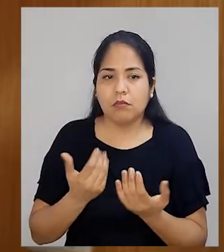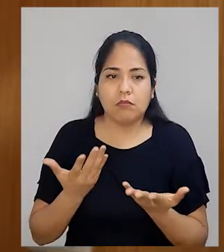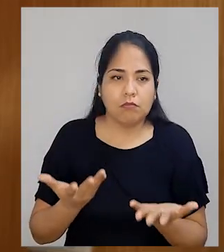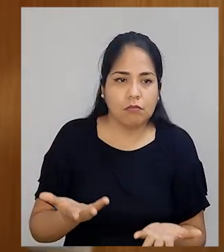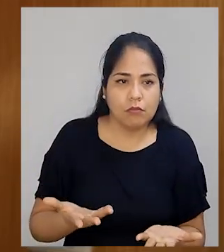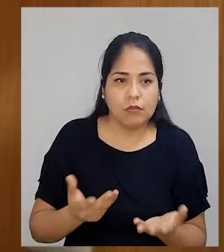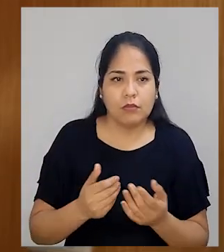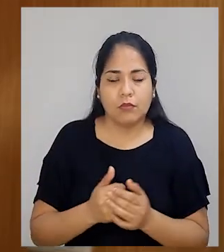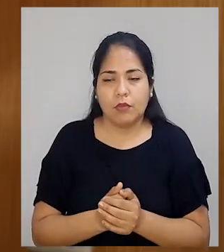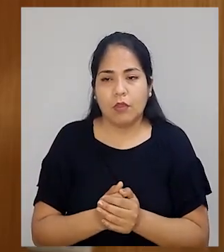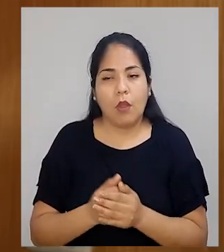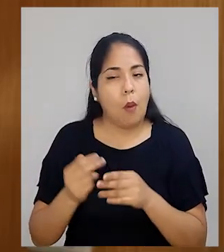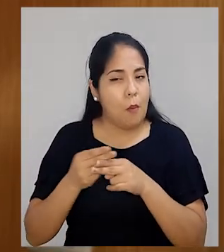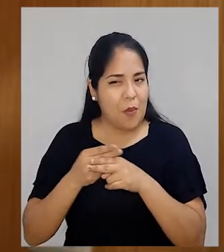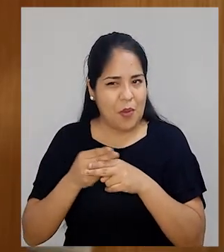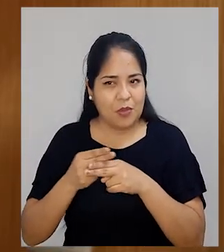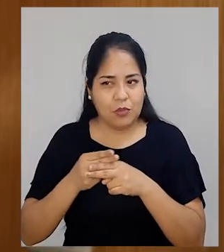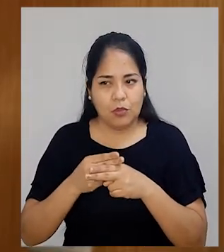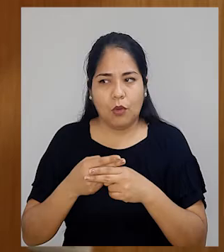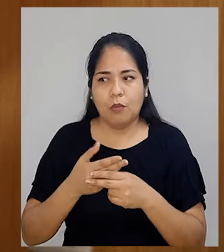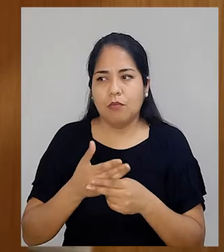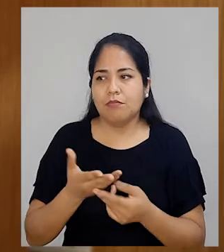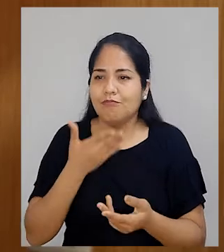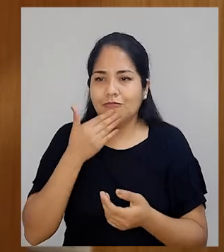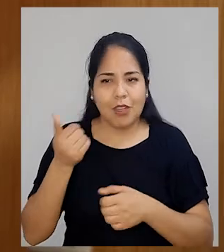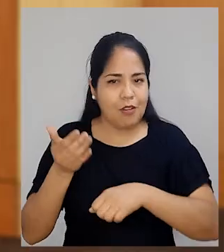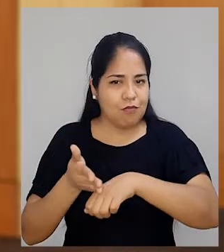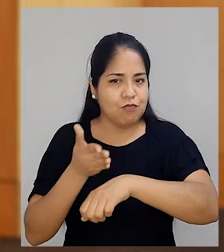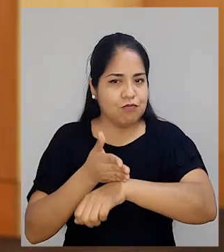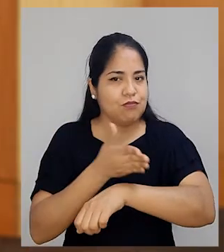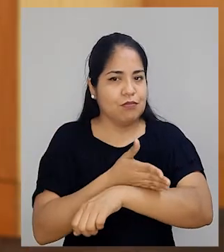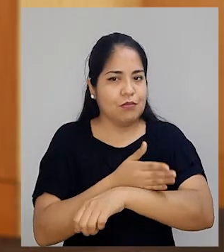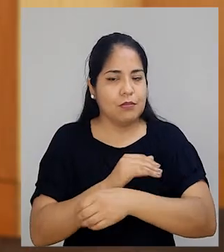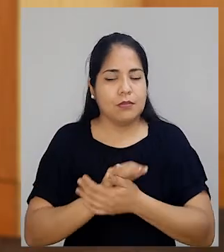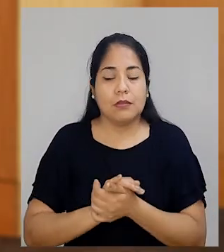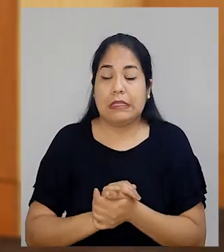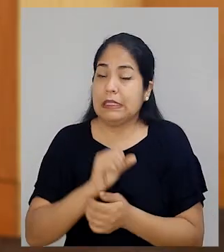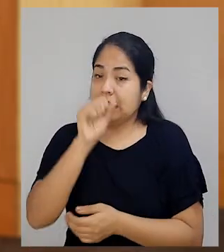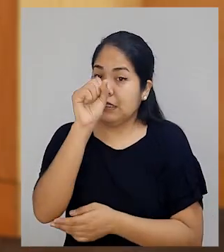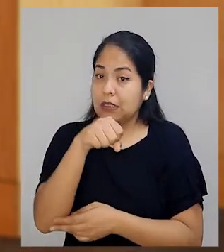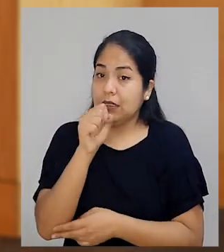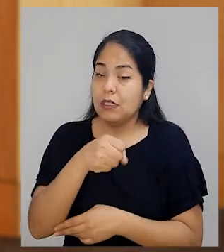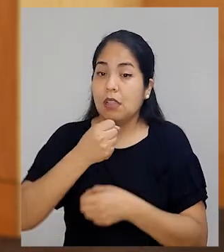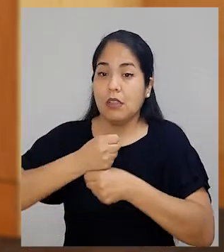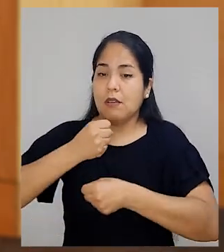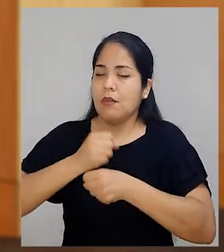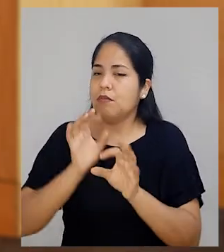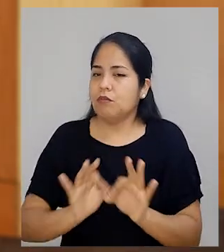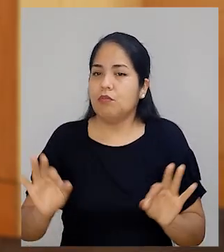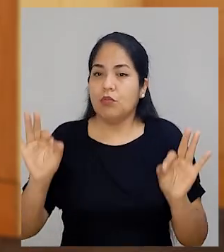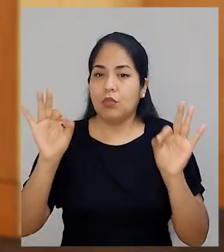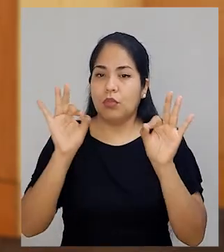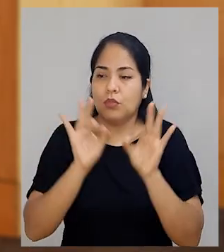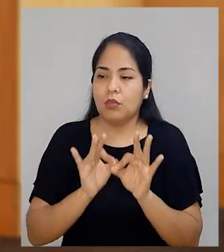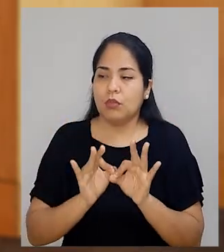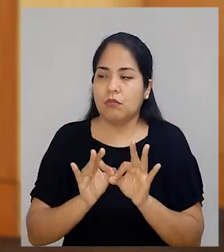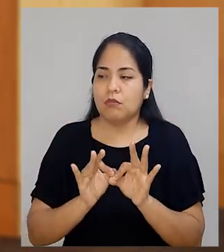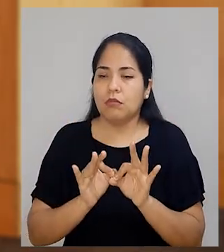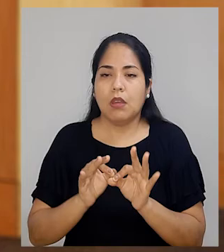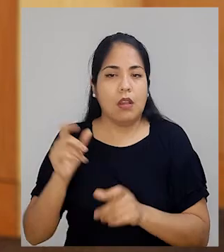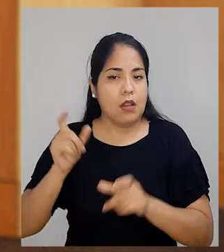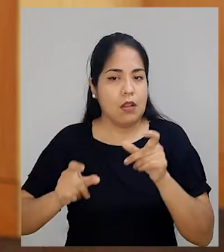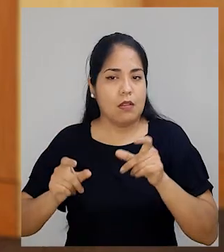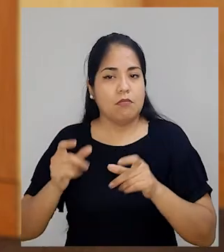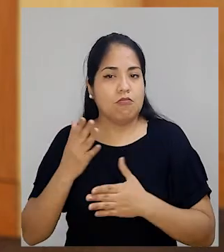empleo, evidentemente se van a fortalecer con este convenio que tenemos firmado, ¿no? El empleo es muy importante para las personas con discapacidad,